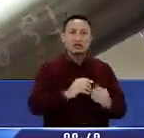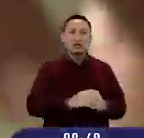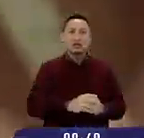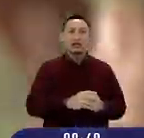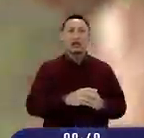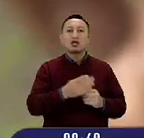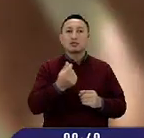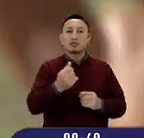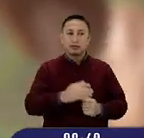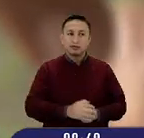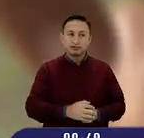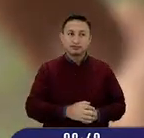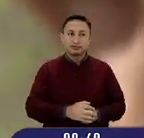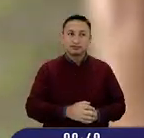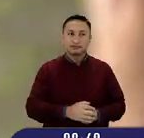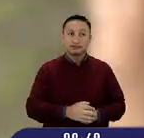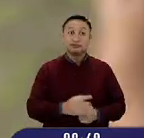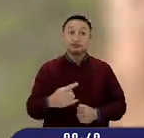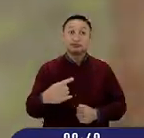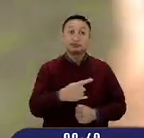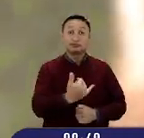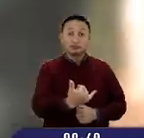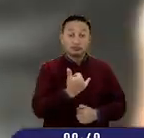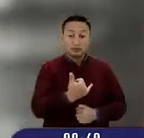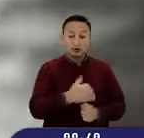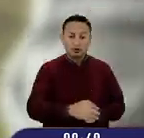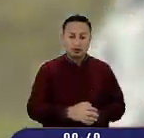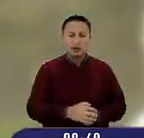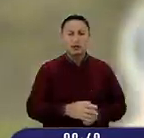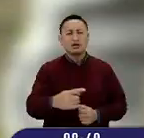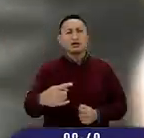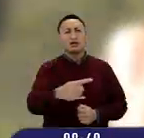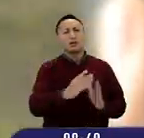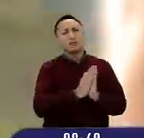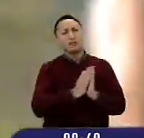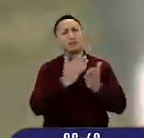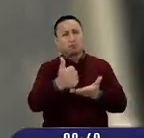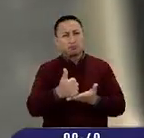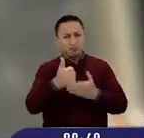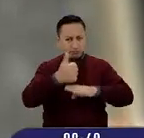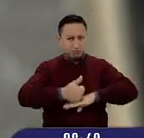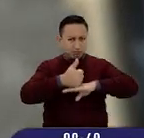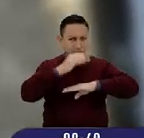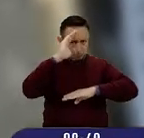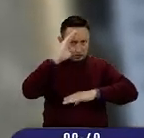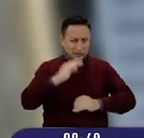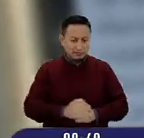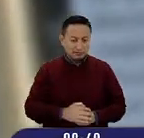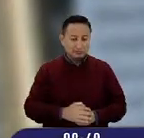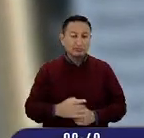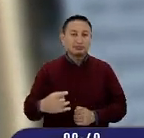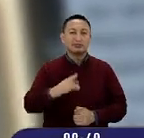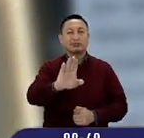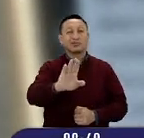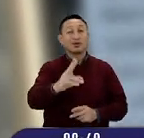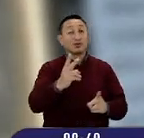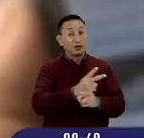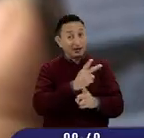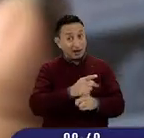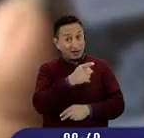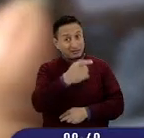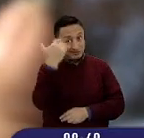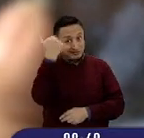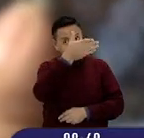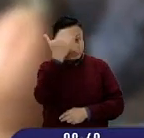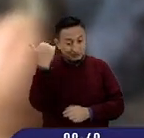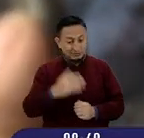cuenta. Afortunadamente, y ante tanta insistencia, Manuel pidió ayuda a las autoridades, mismos que le indicaron que se trataba de una estafa, por